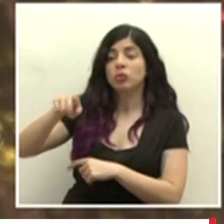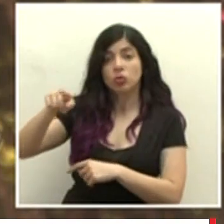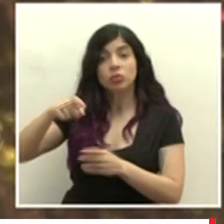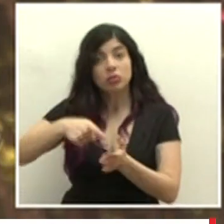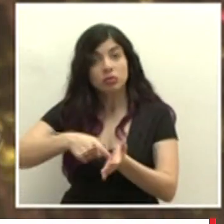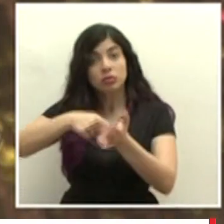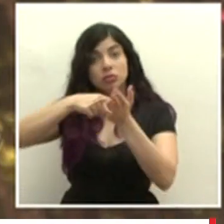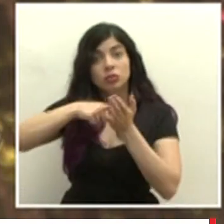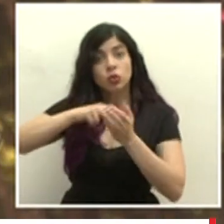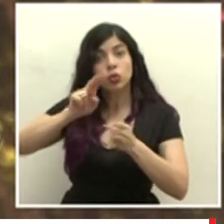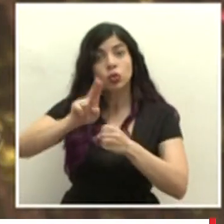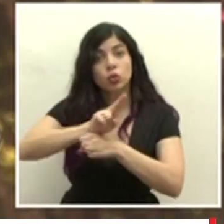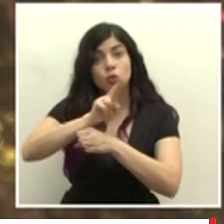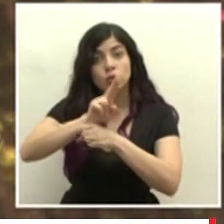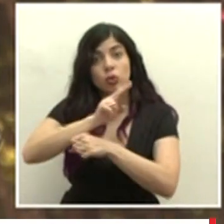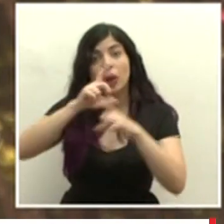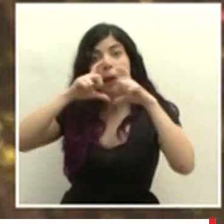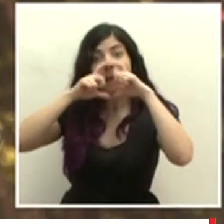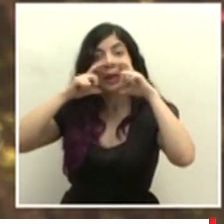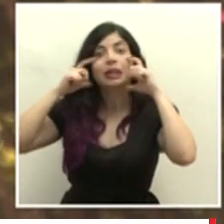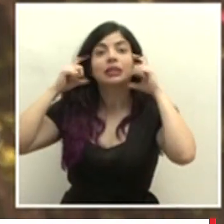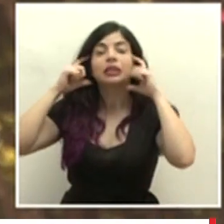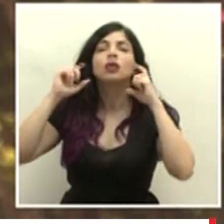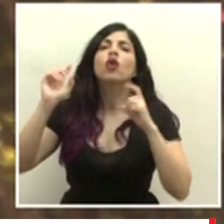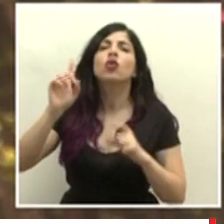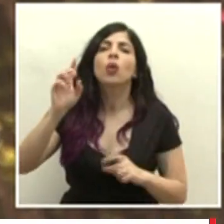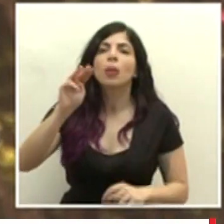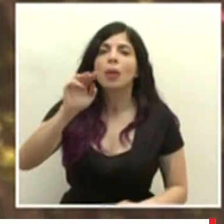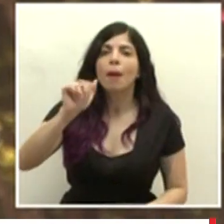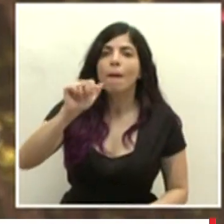uso de mascarillas en moles,